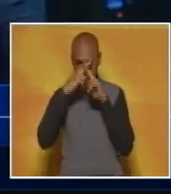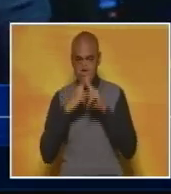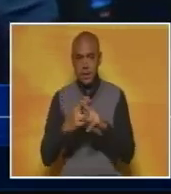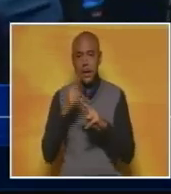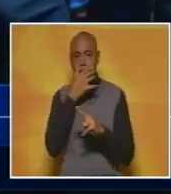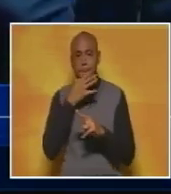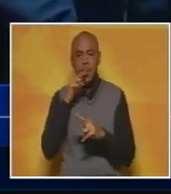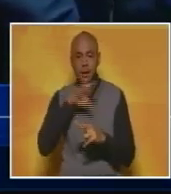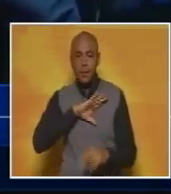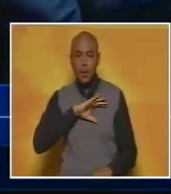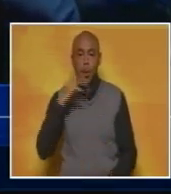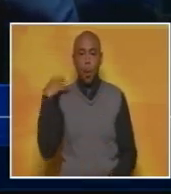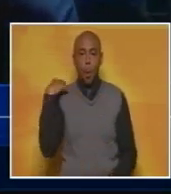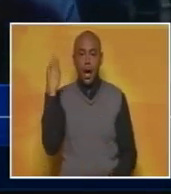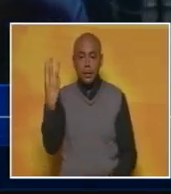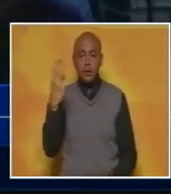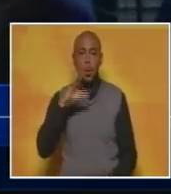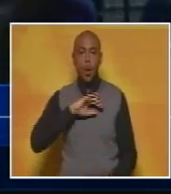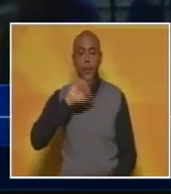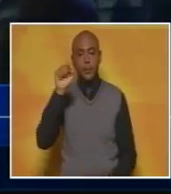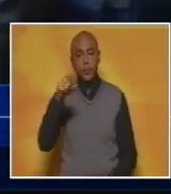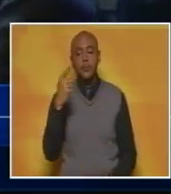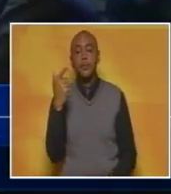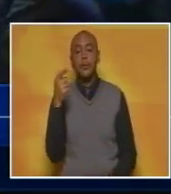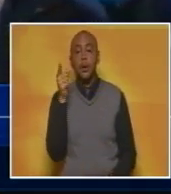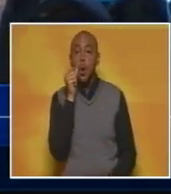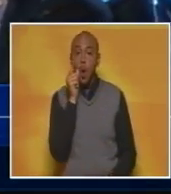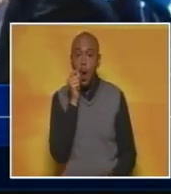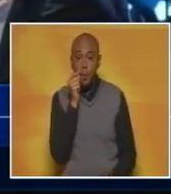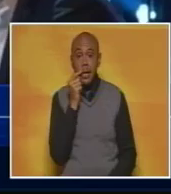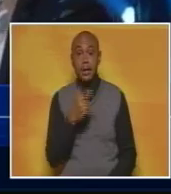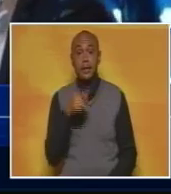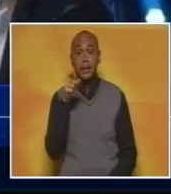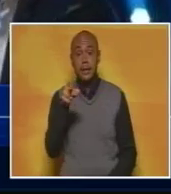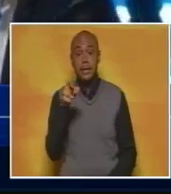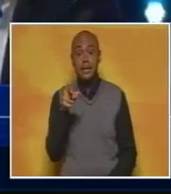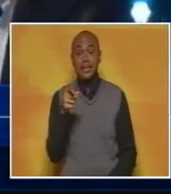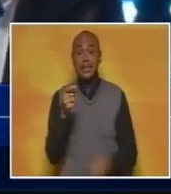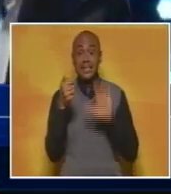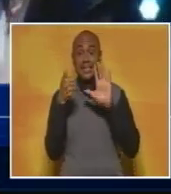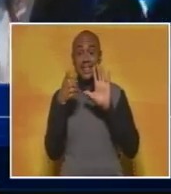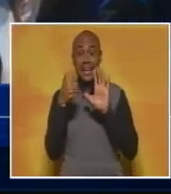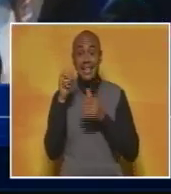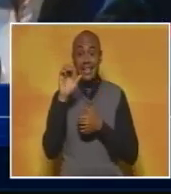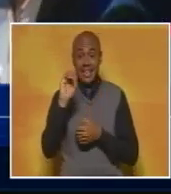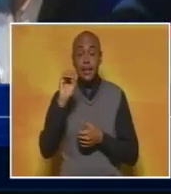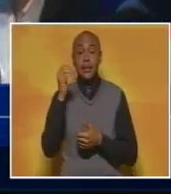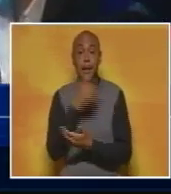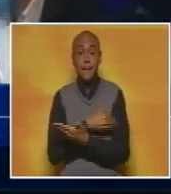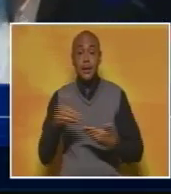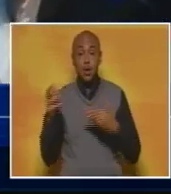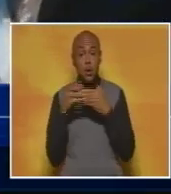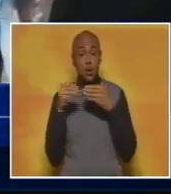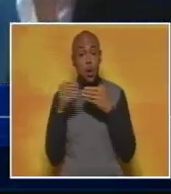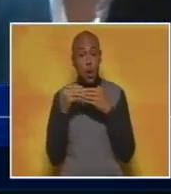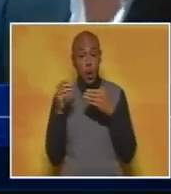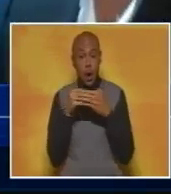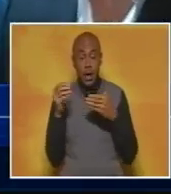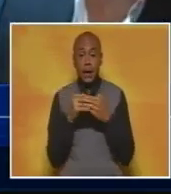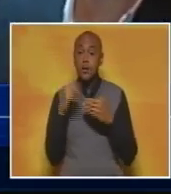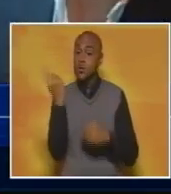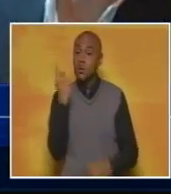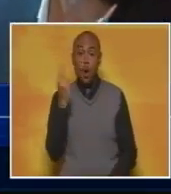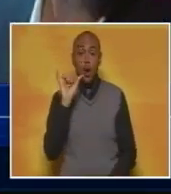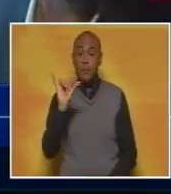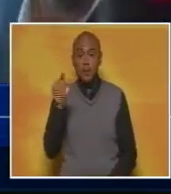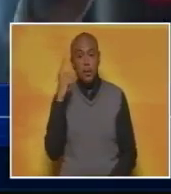local en Washington. Dave logró este año producir más de $60 millones solo por 3